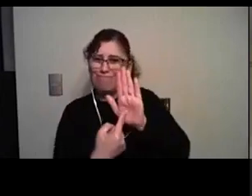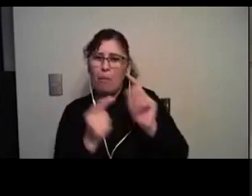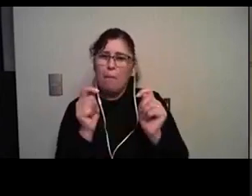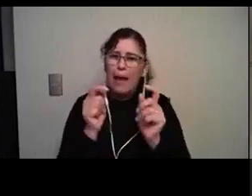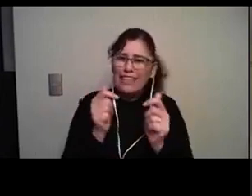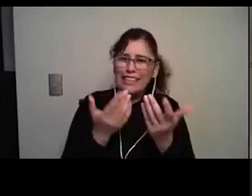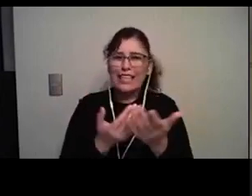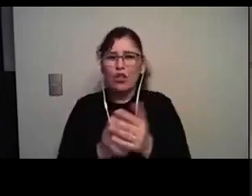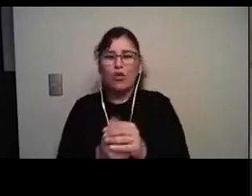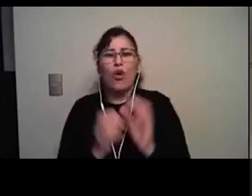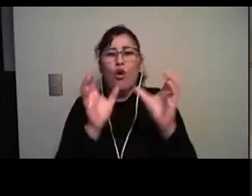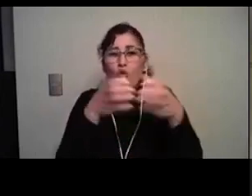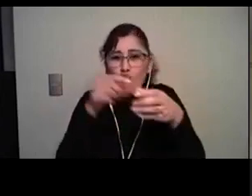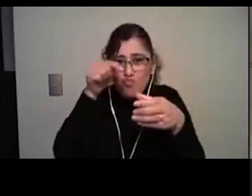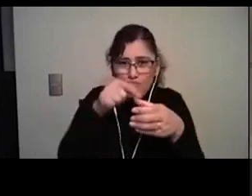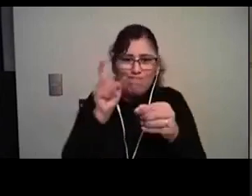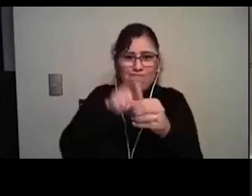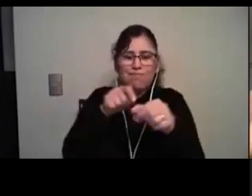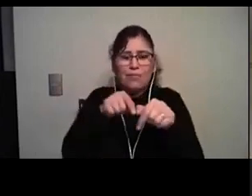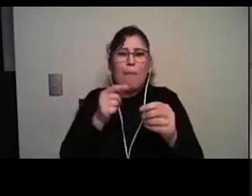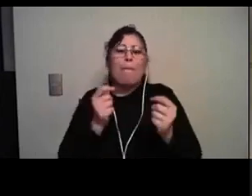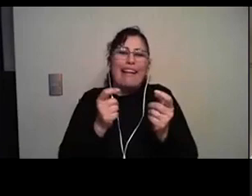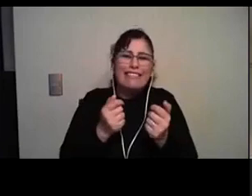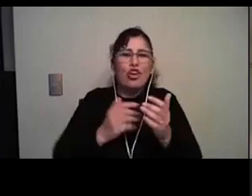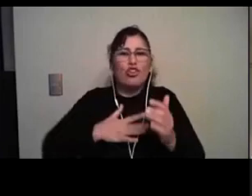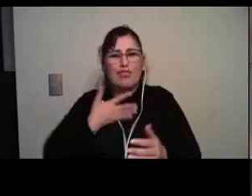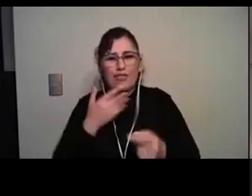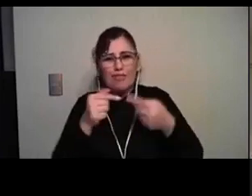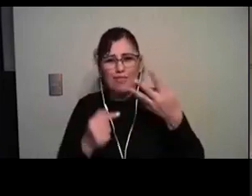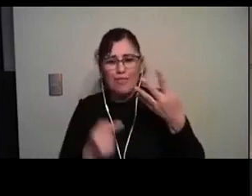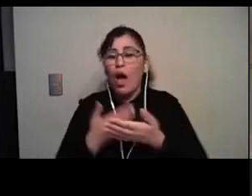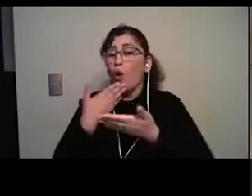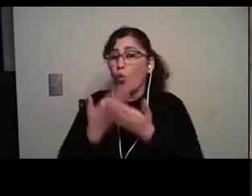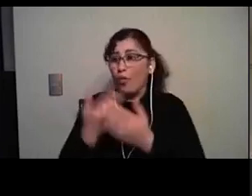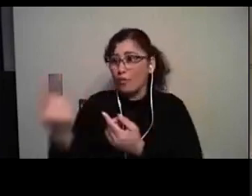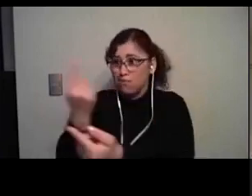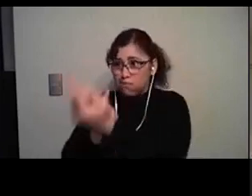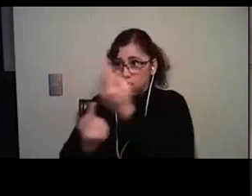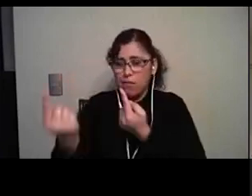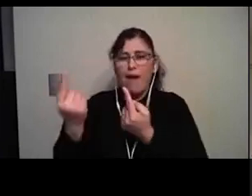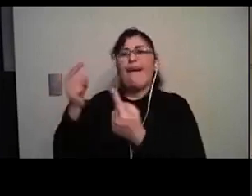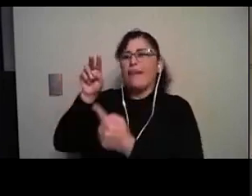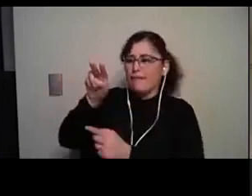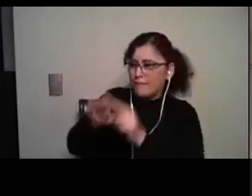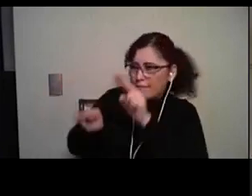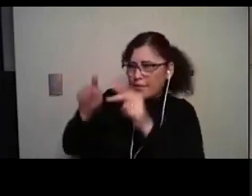Y que ustedes probablemente van a esperar encontrar en la entrevista de la persona que ustedes estén